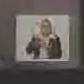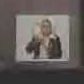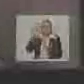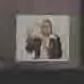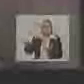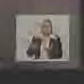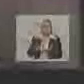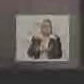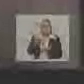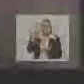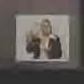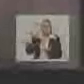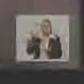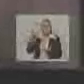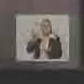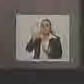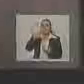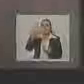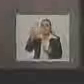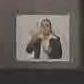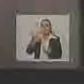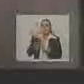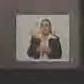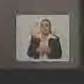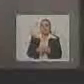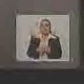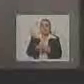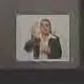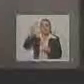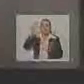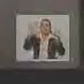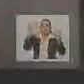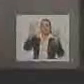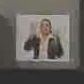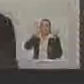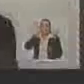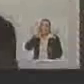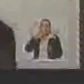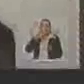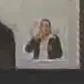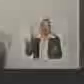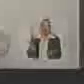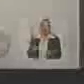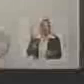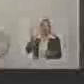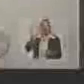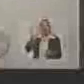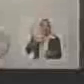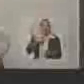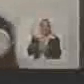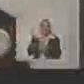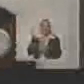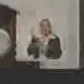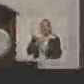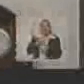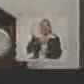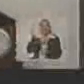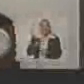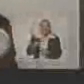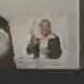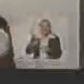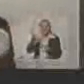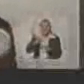Gracias. Nos ha pedido la palabra el candidato de Movimiento Ciudadano. Adelante. 40 años de experiencia